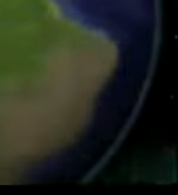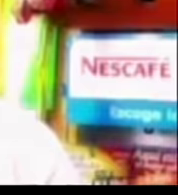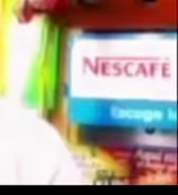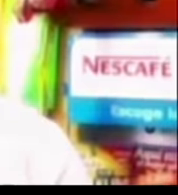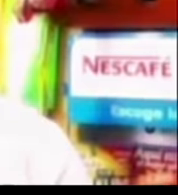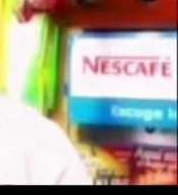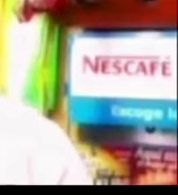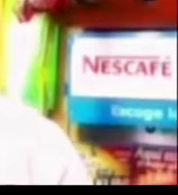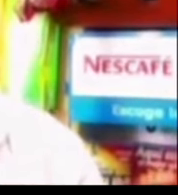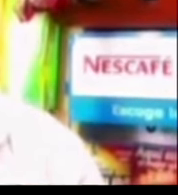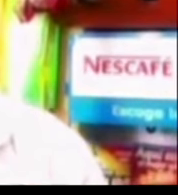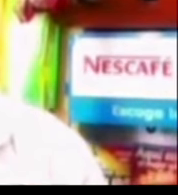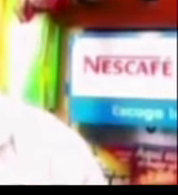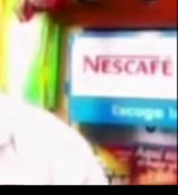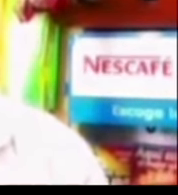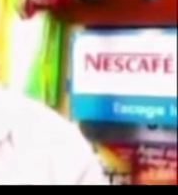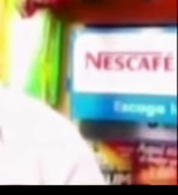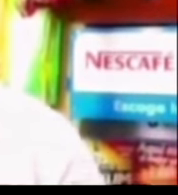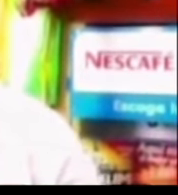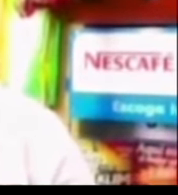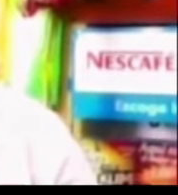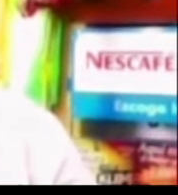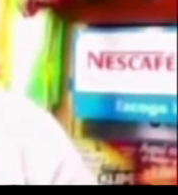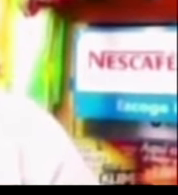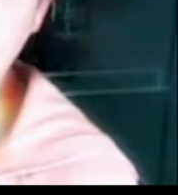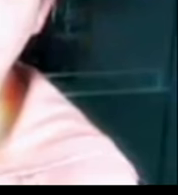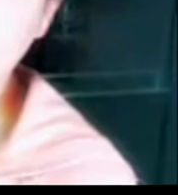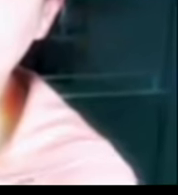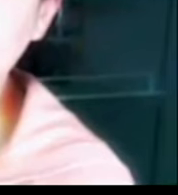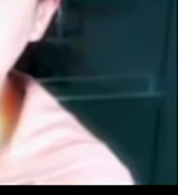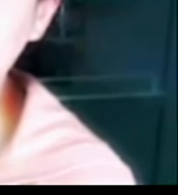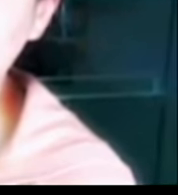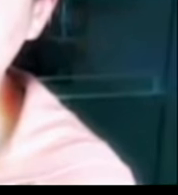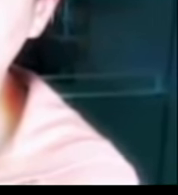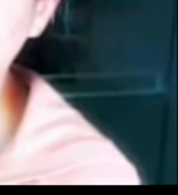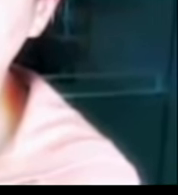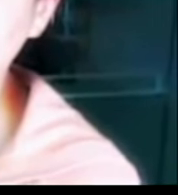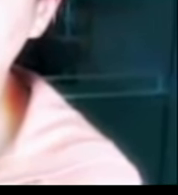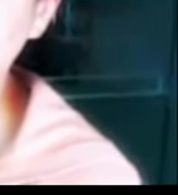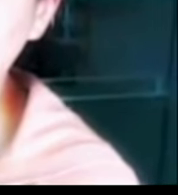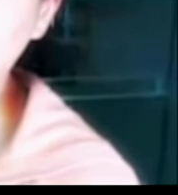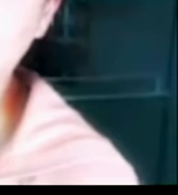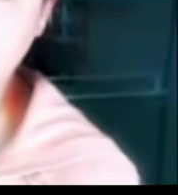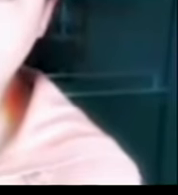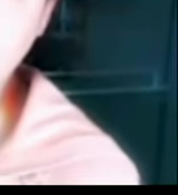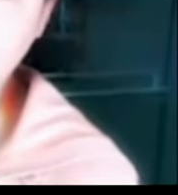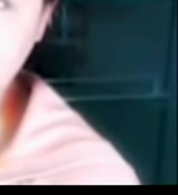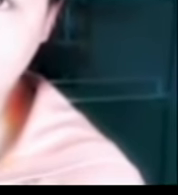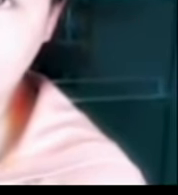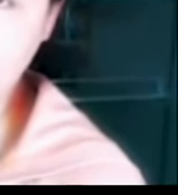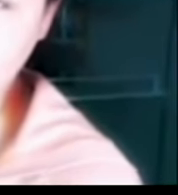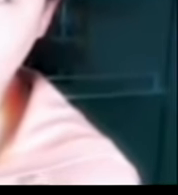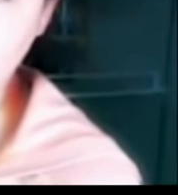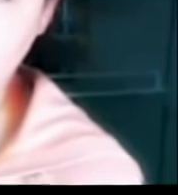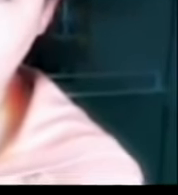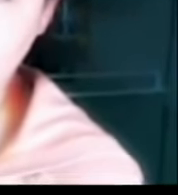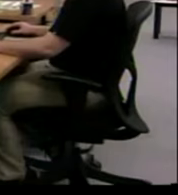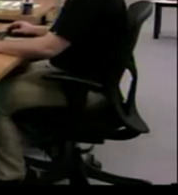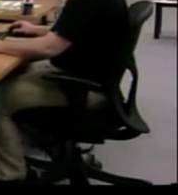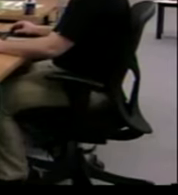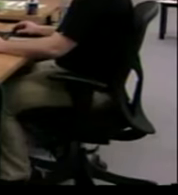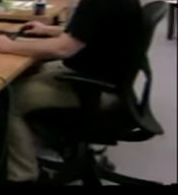Huesca. Yo sé qué productos me faltan, cuáles debo pedir, para manejar las cuentas del